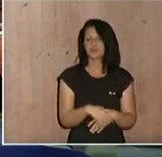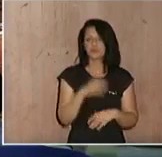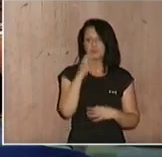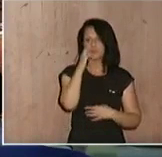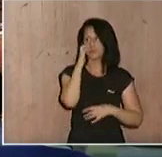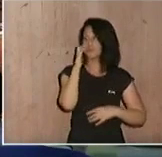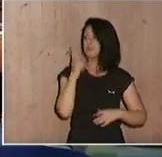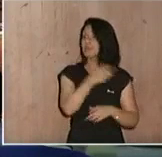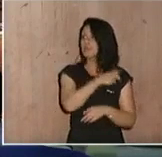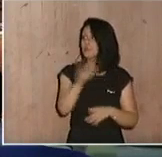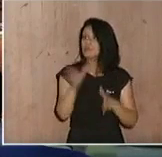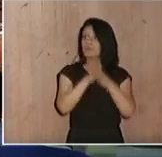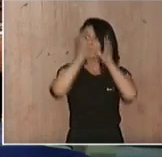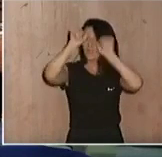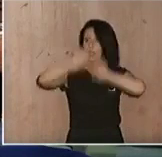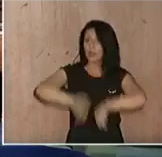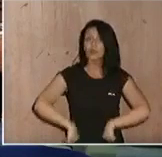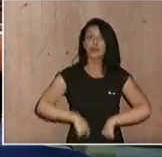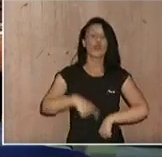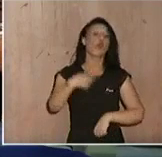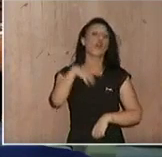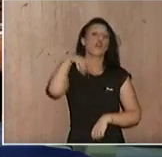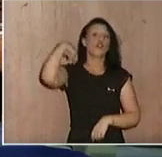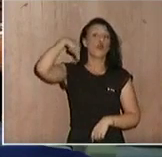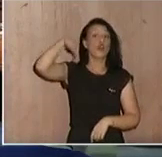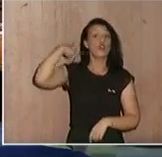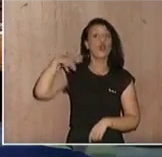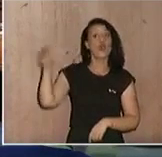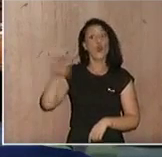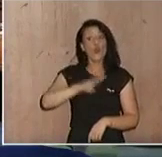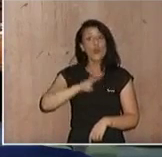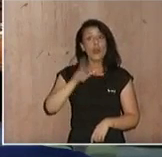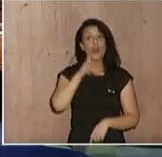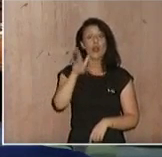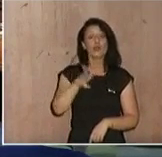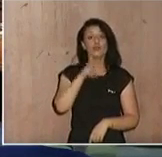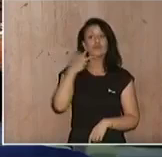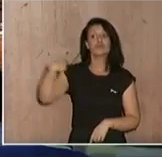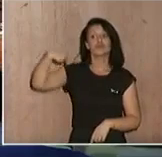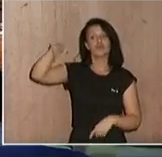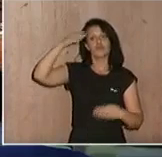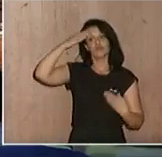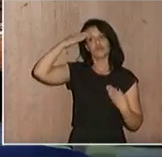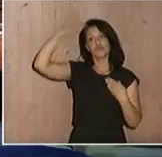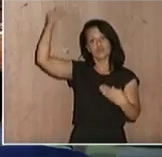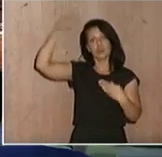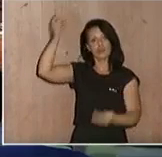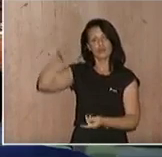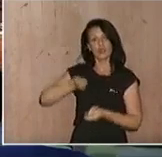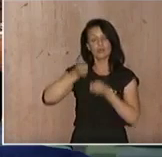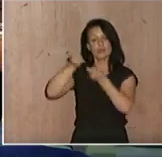¿Estáis de acuerdo en que el doctor William Thompson sea investido como doctor honoris causa?